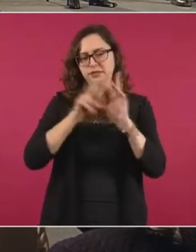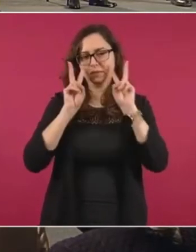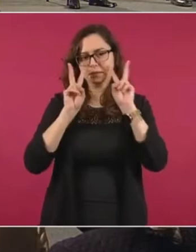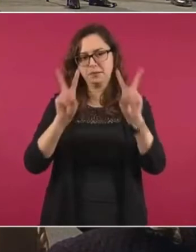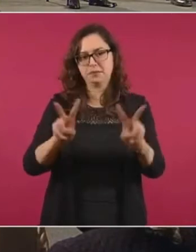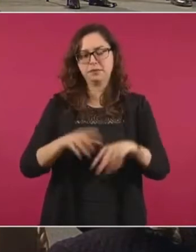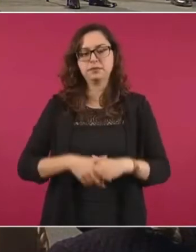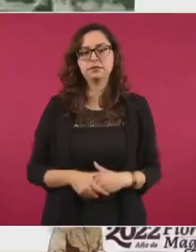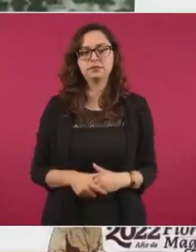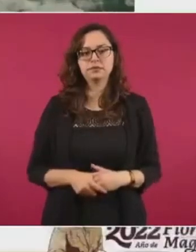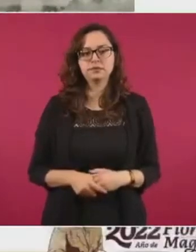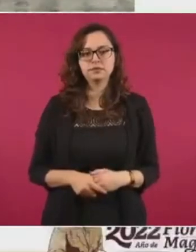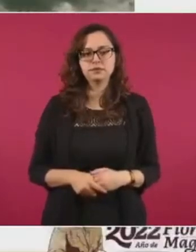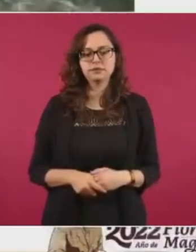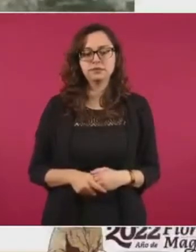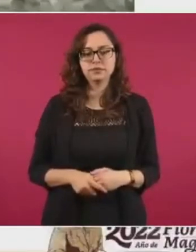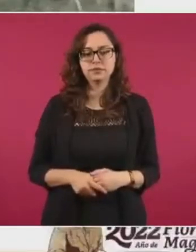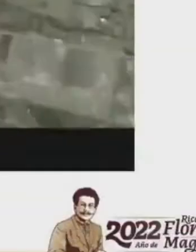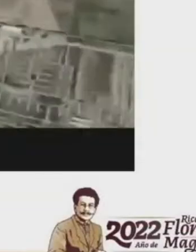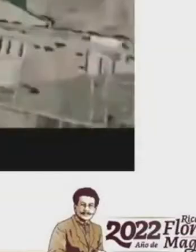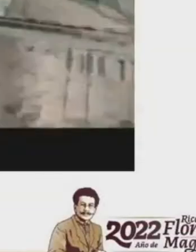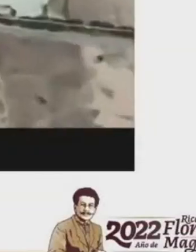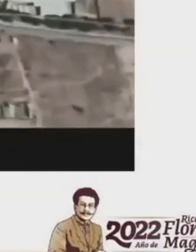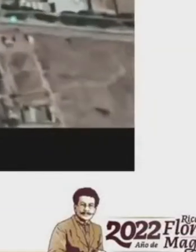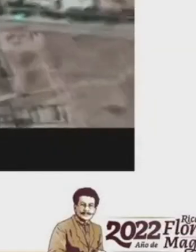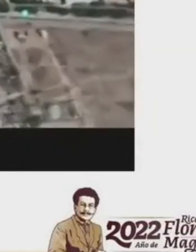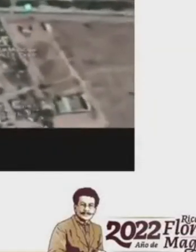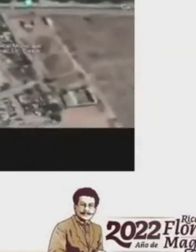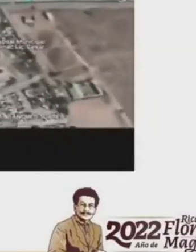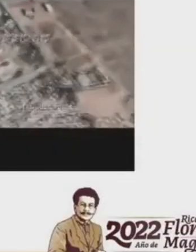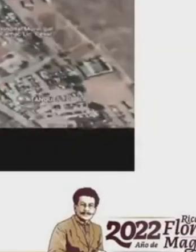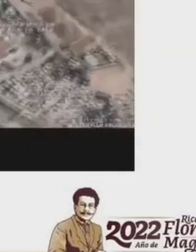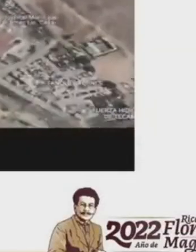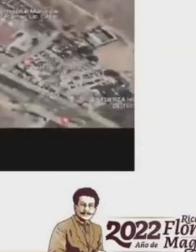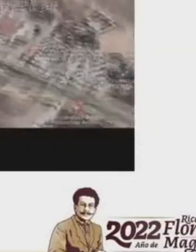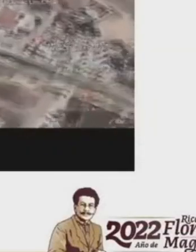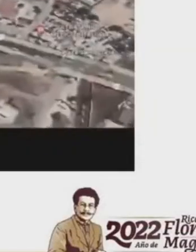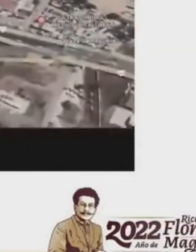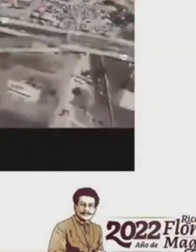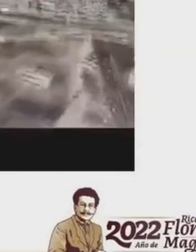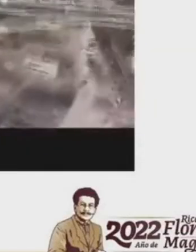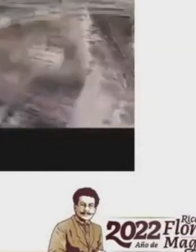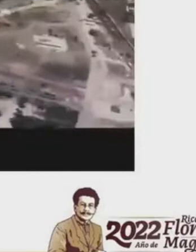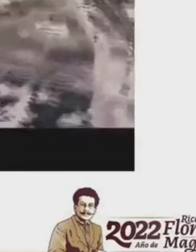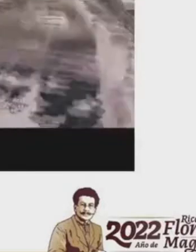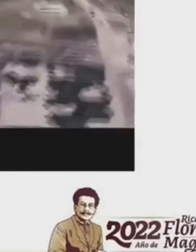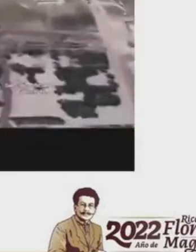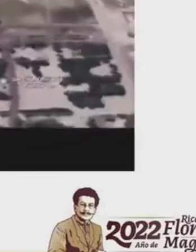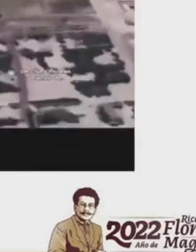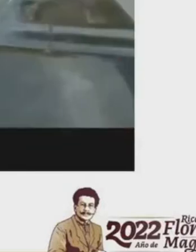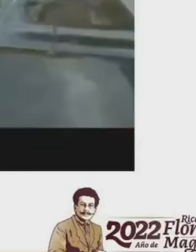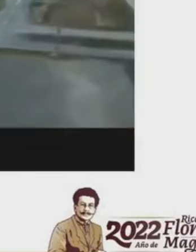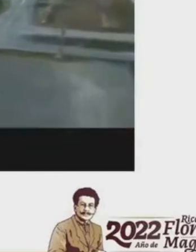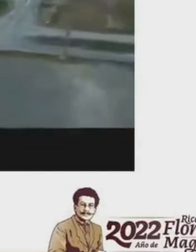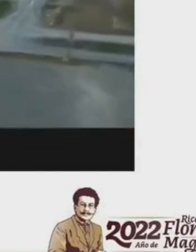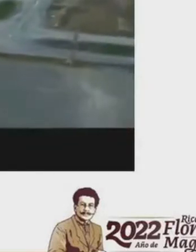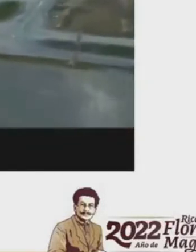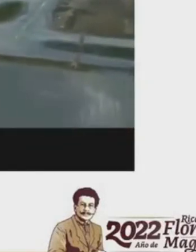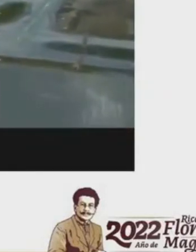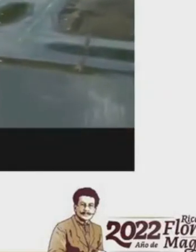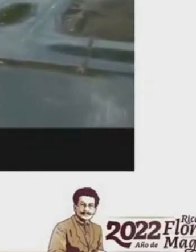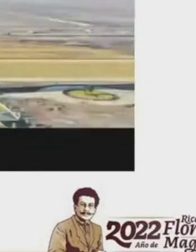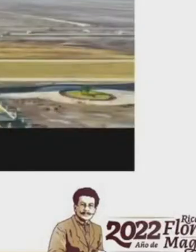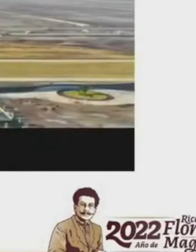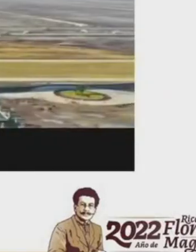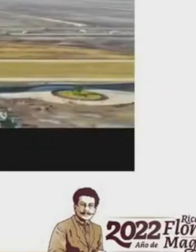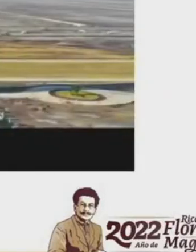En el campo militar número 37D, General de División Piloto Aviador Alfredo Lezama Álvarez, en Santa Lucía, Estado de México, en el que se localiza